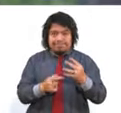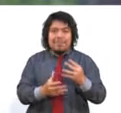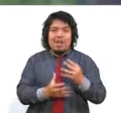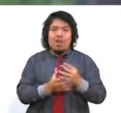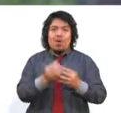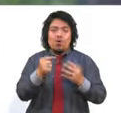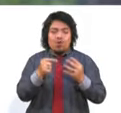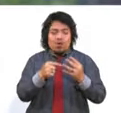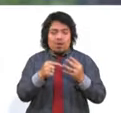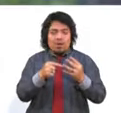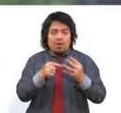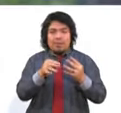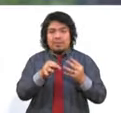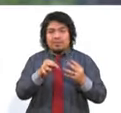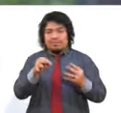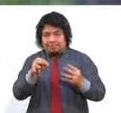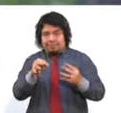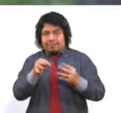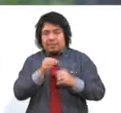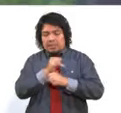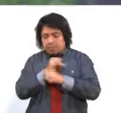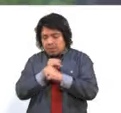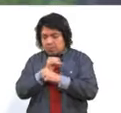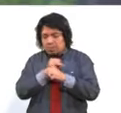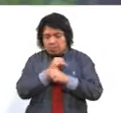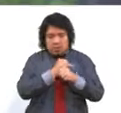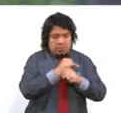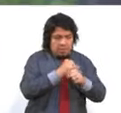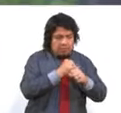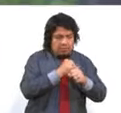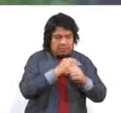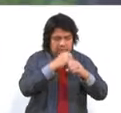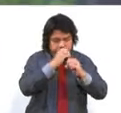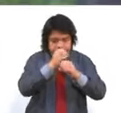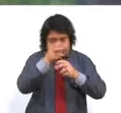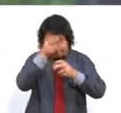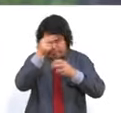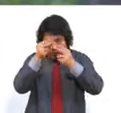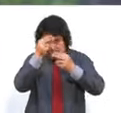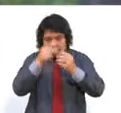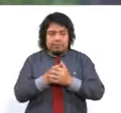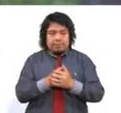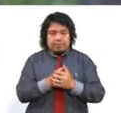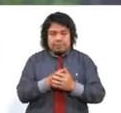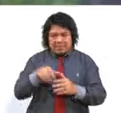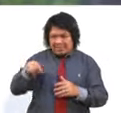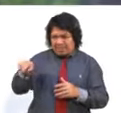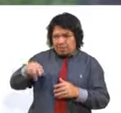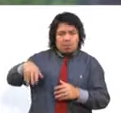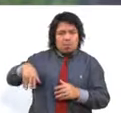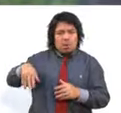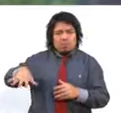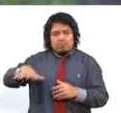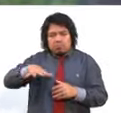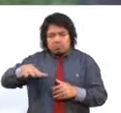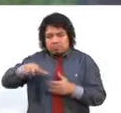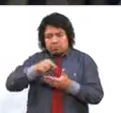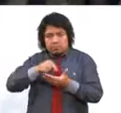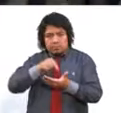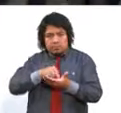este tercer eje, inteligencia e investigación. Esta área que ustedes están viendo y